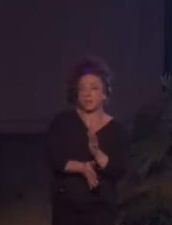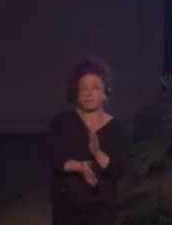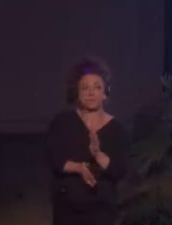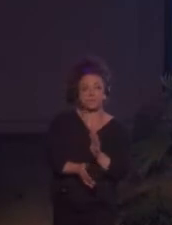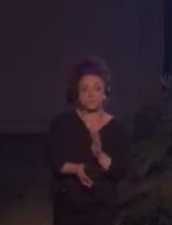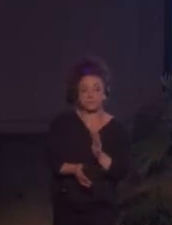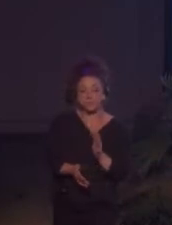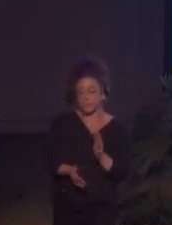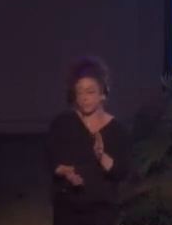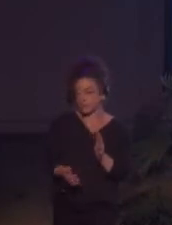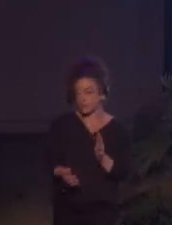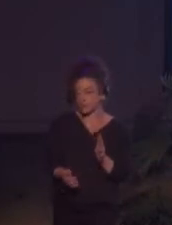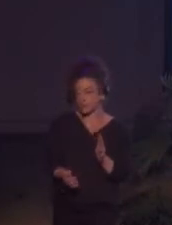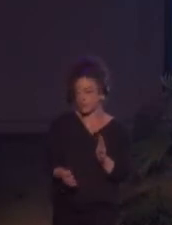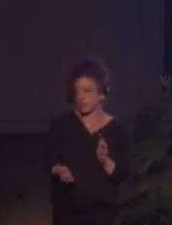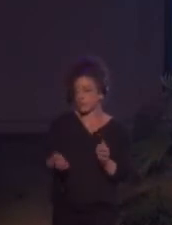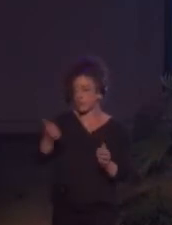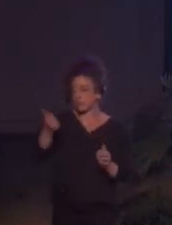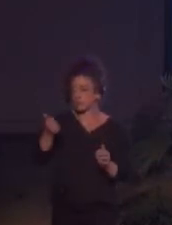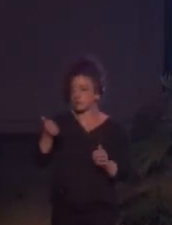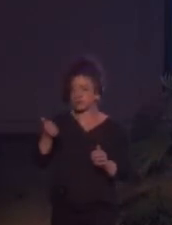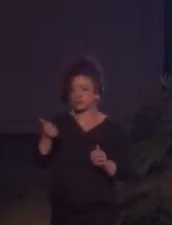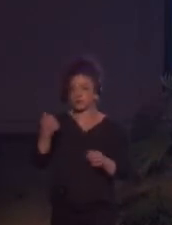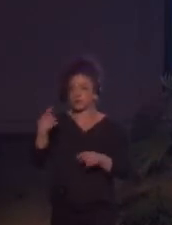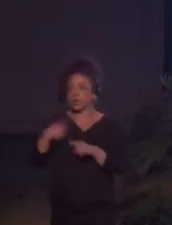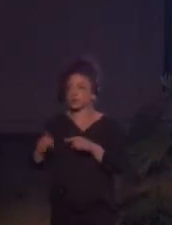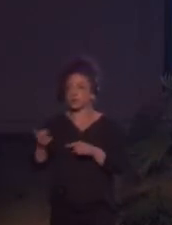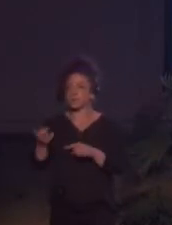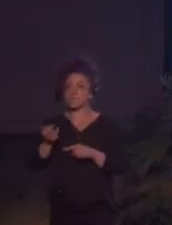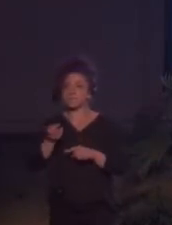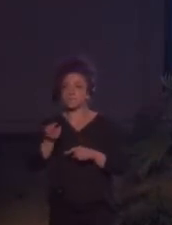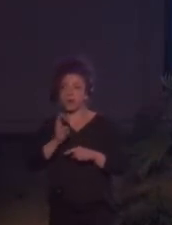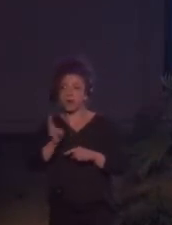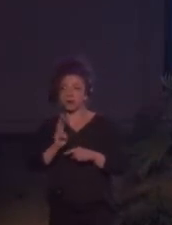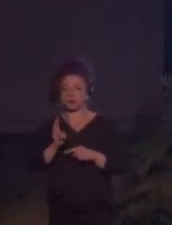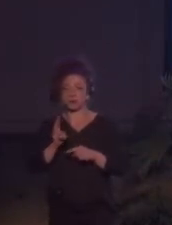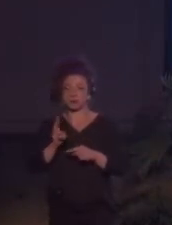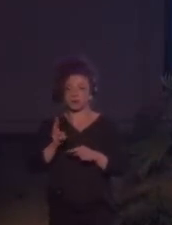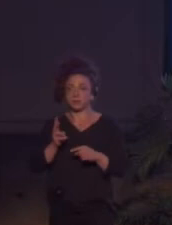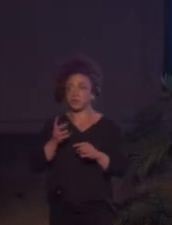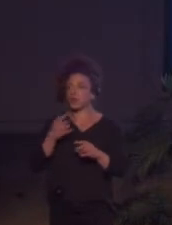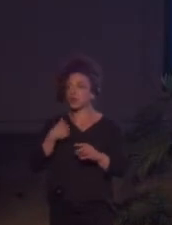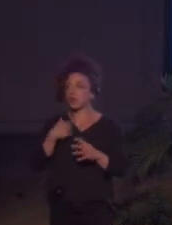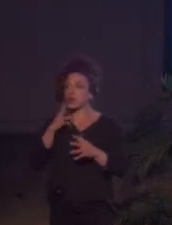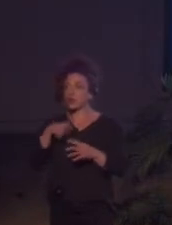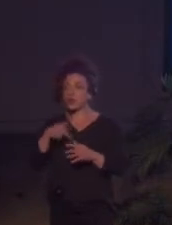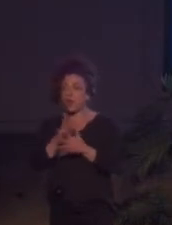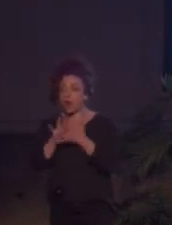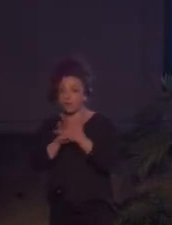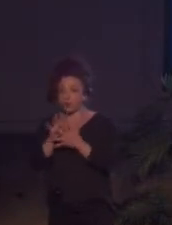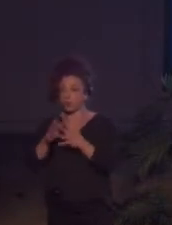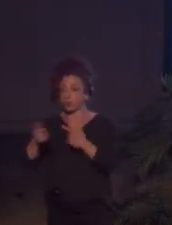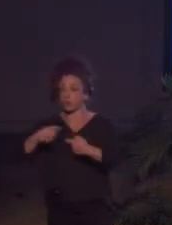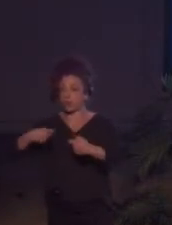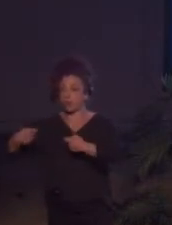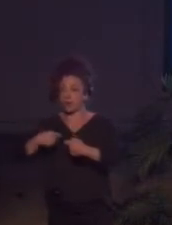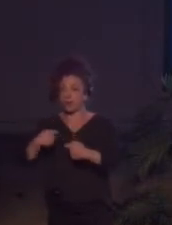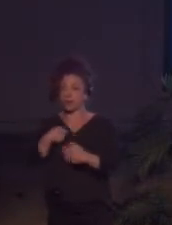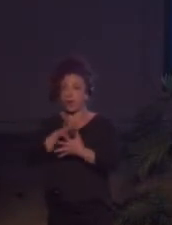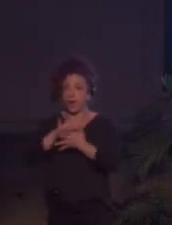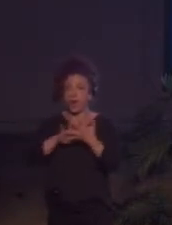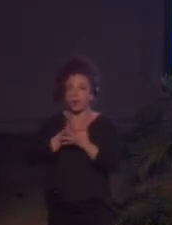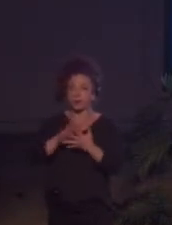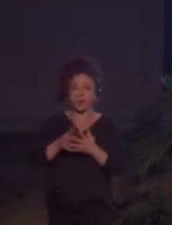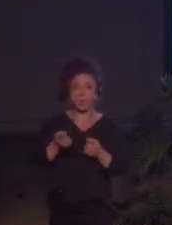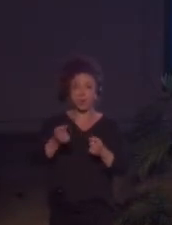bat, baserrira itzultzea, baina baserrian egon behar geran ekazari bezala, ez abeltzain bezala, ez? Osa, hori da gure buru jabetza guretzat. Baina ala